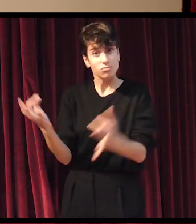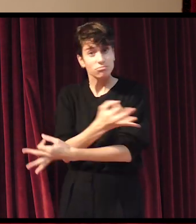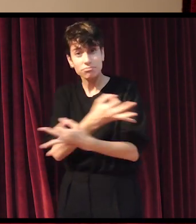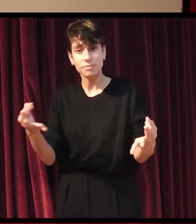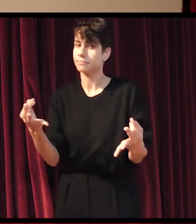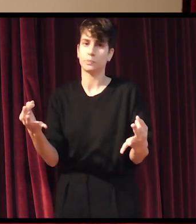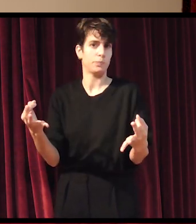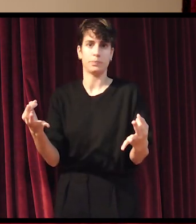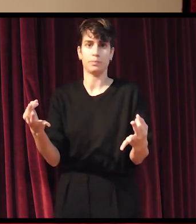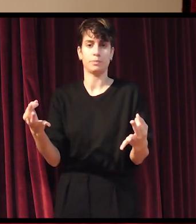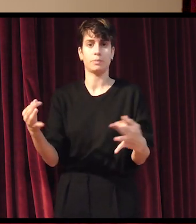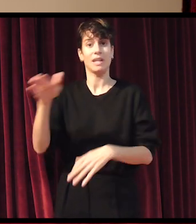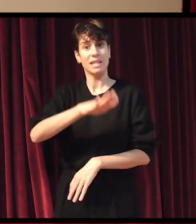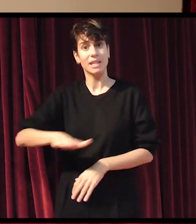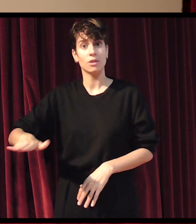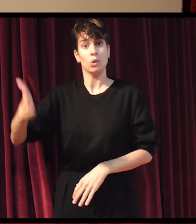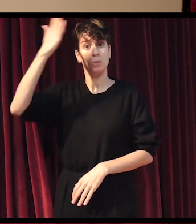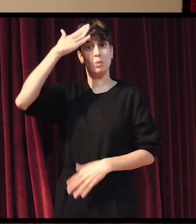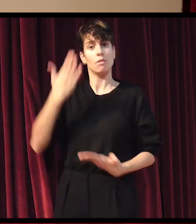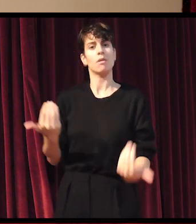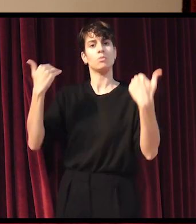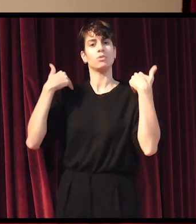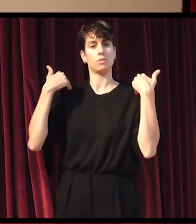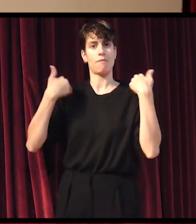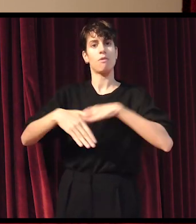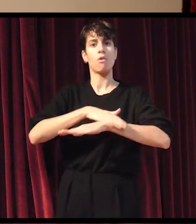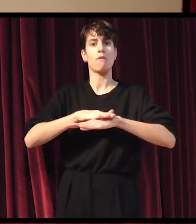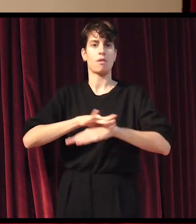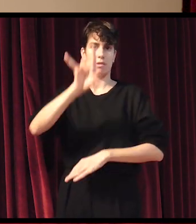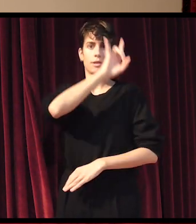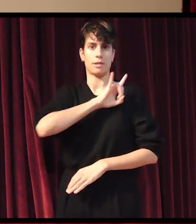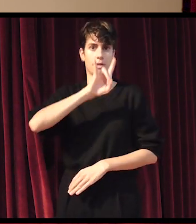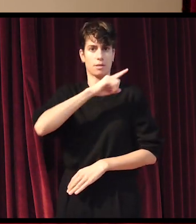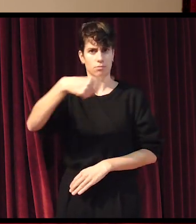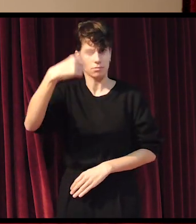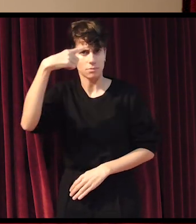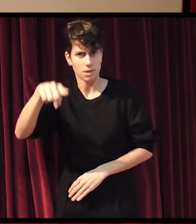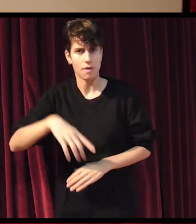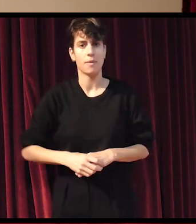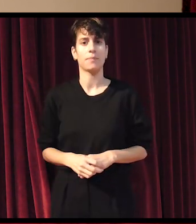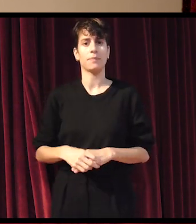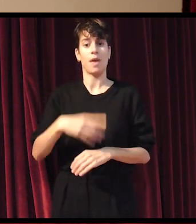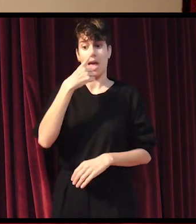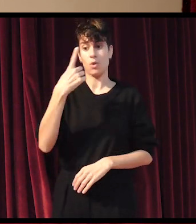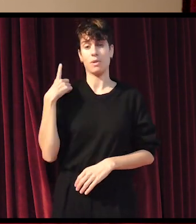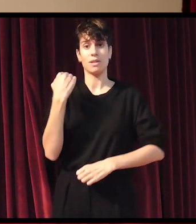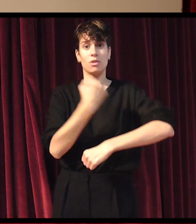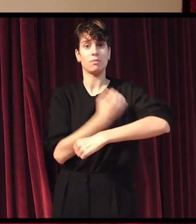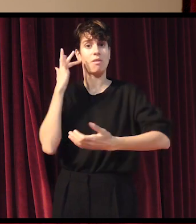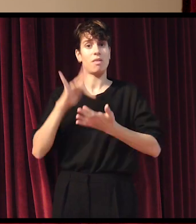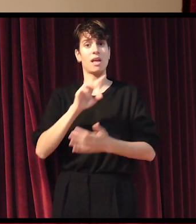La tutela de esos niños y niñas es de la comunidad autónoma, como bien sabemos. A 31 de diciembre de 2021, el Gobierno